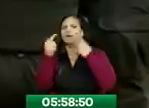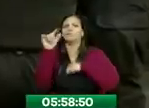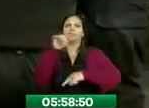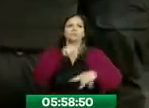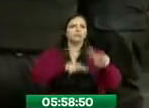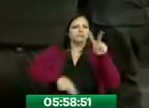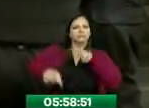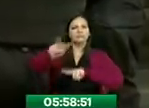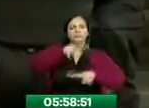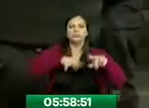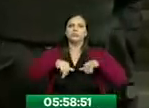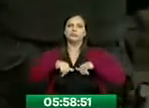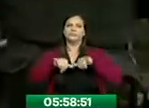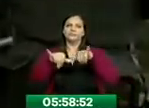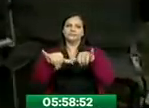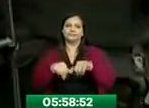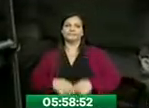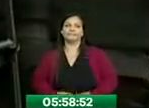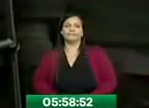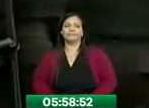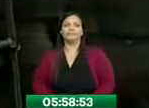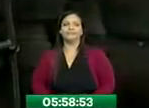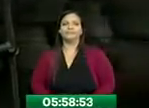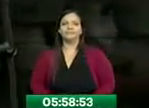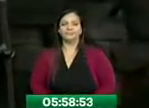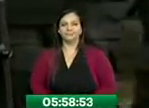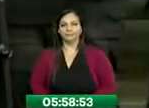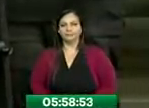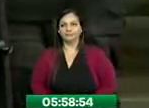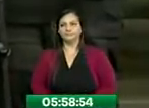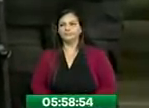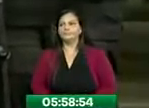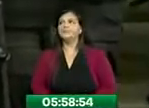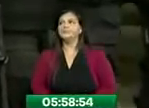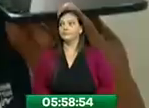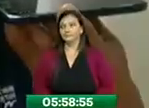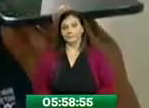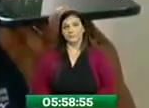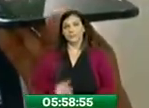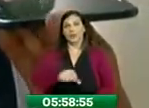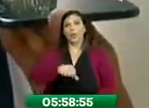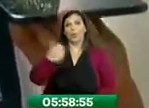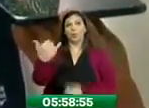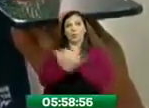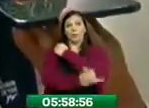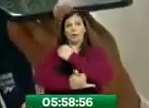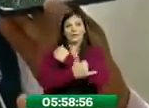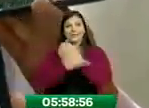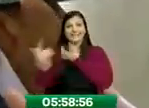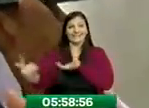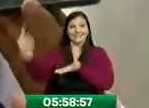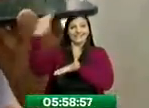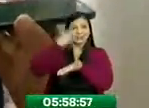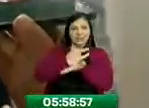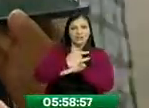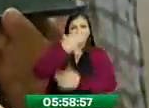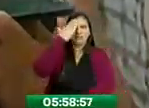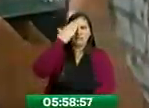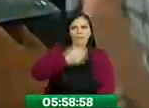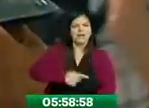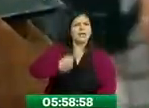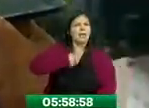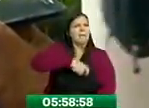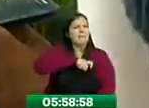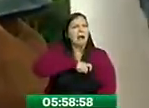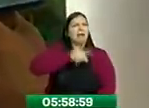virus. Importante cumplir con lo establecido. Todos los pasajeros que vienen de países donde existe alta incidencia de casos